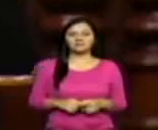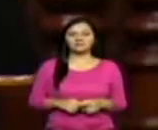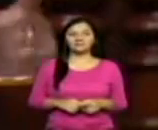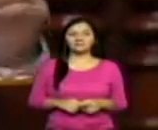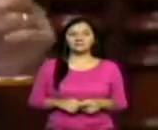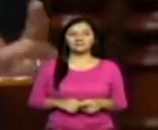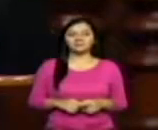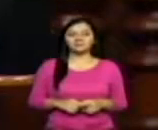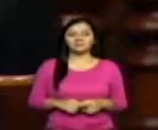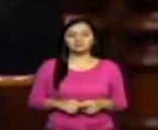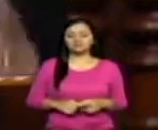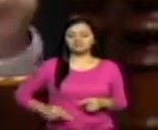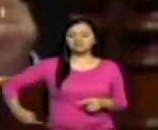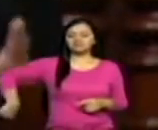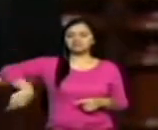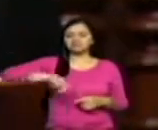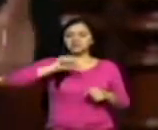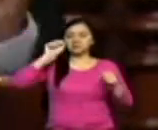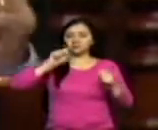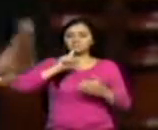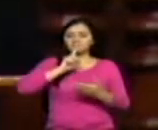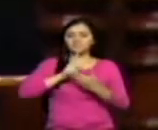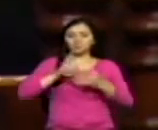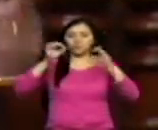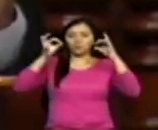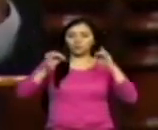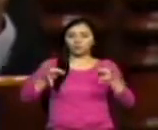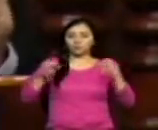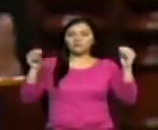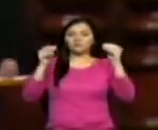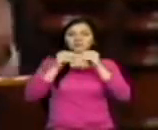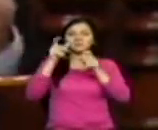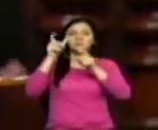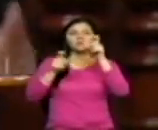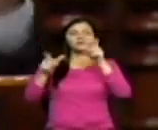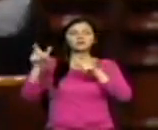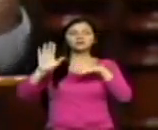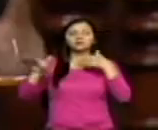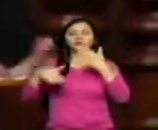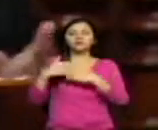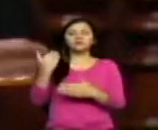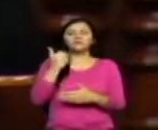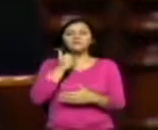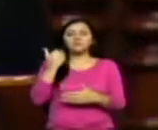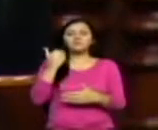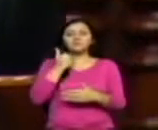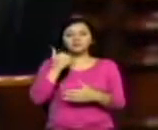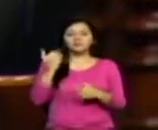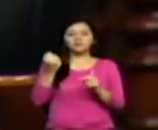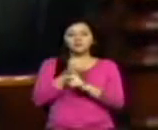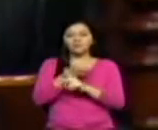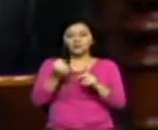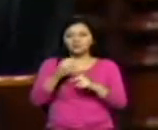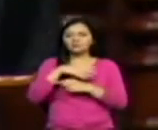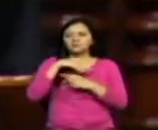Cumpliremos los compromisos pactados a favor de las víctimas de todo tipo de violencia.